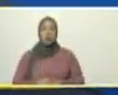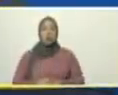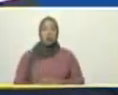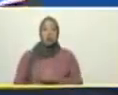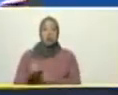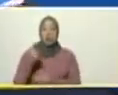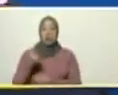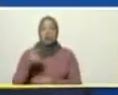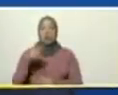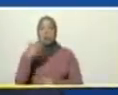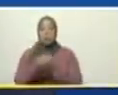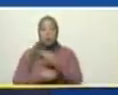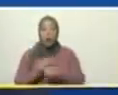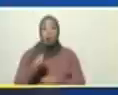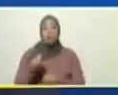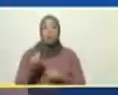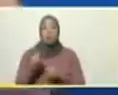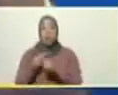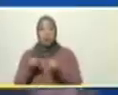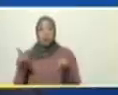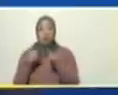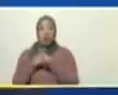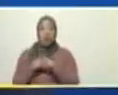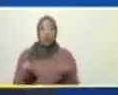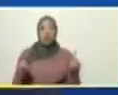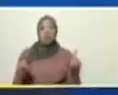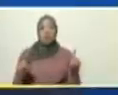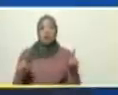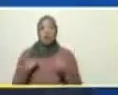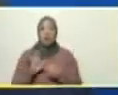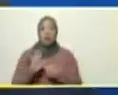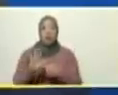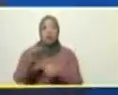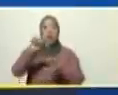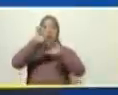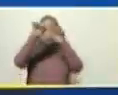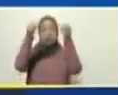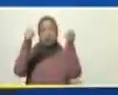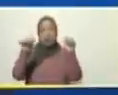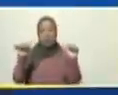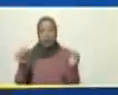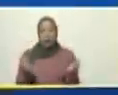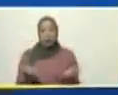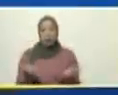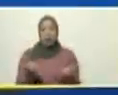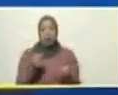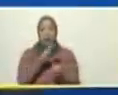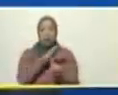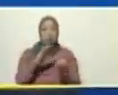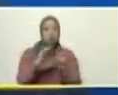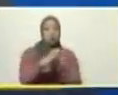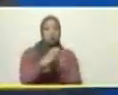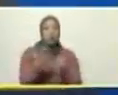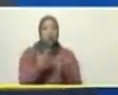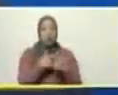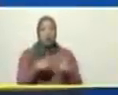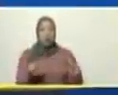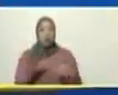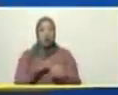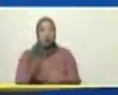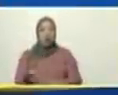infamias, operaciones, golpismo, injerencia, y lo disfrazan de arte y de música. ¿Qué me puedes decir